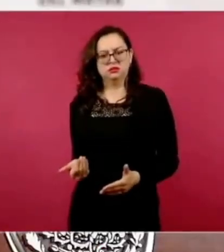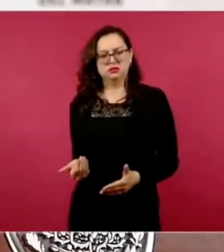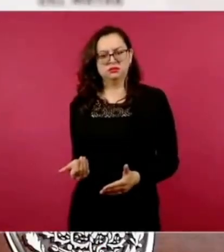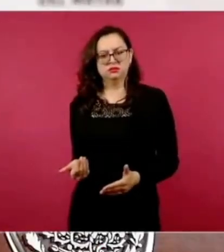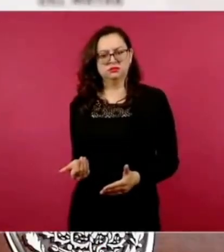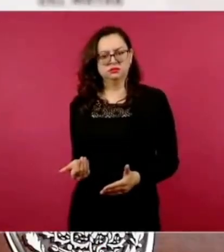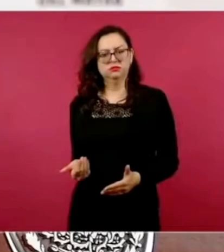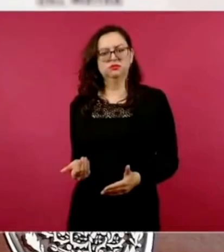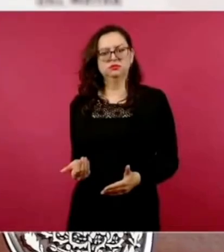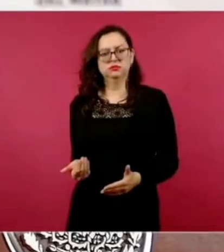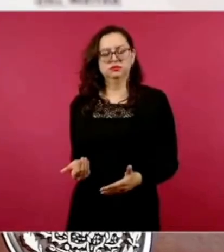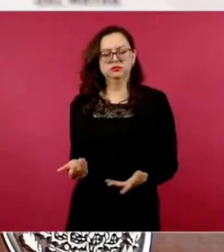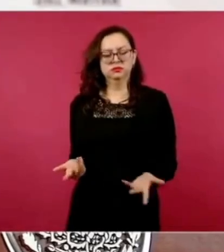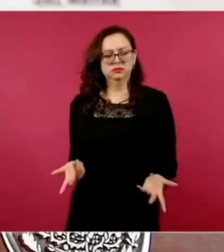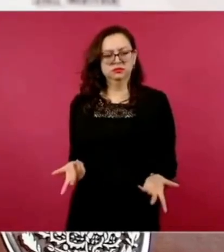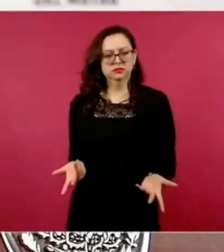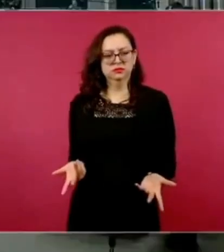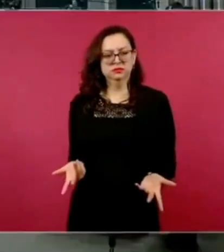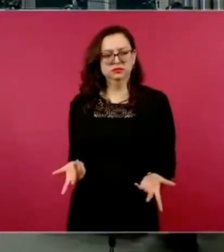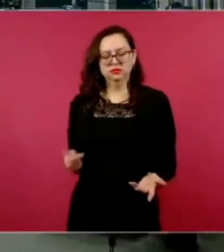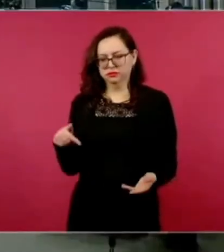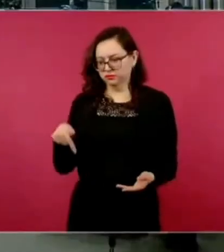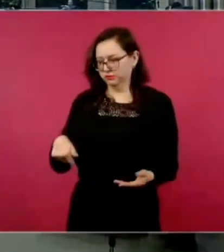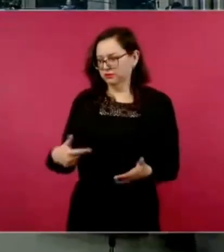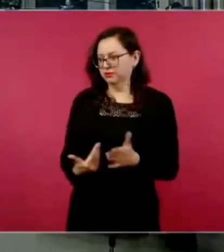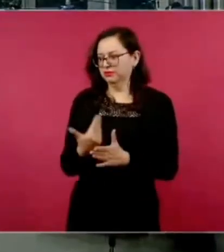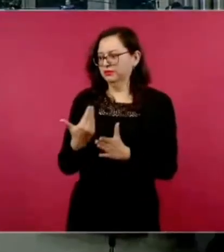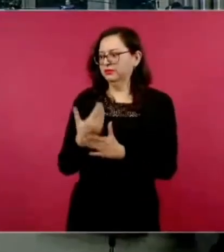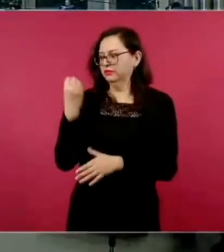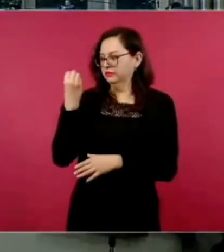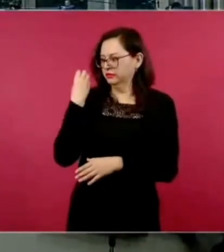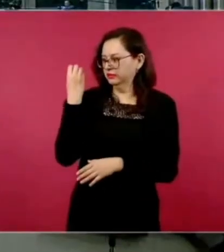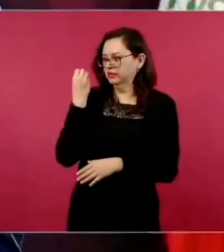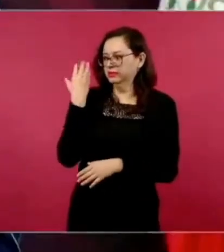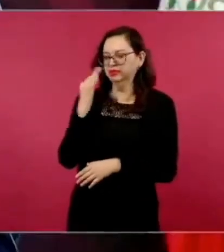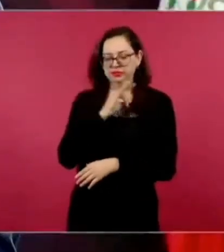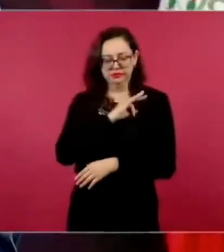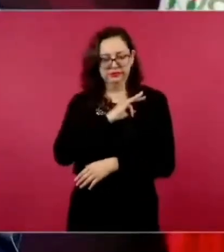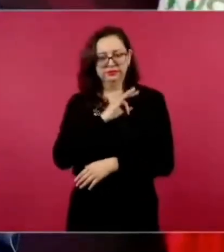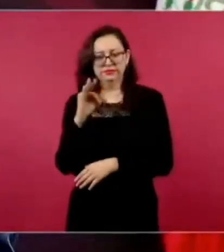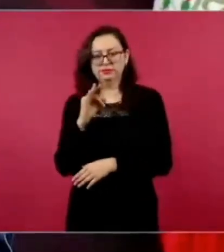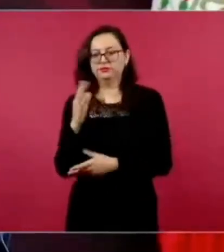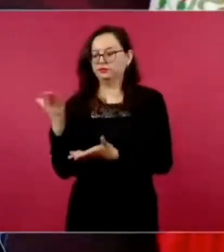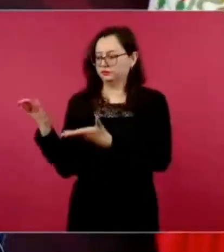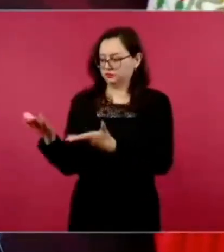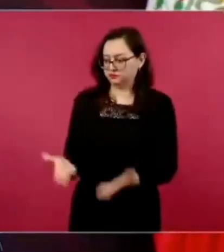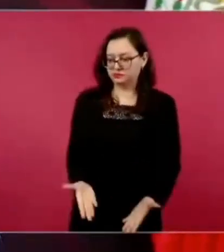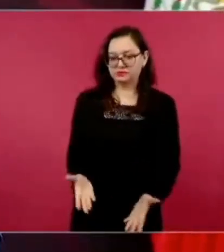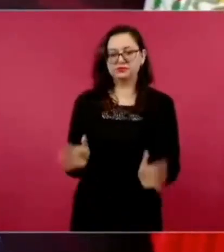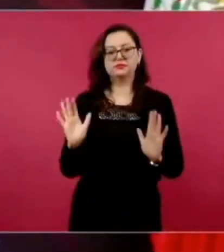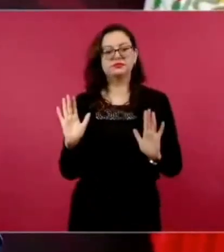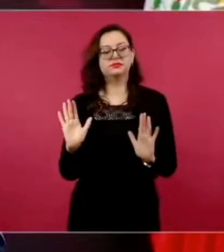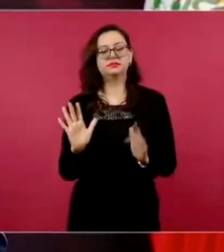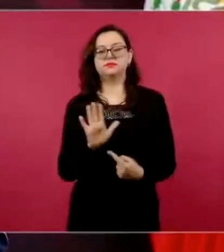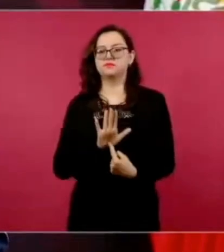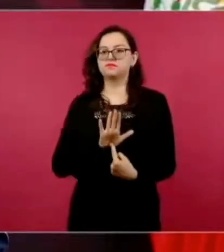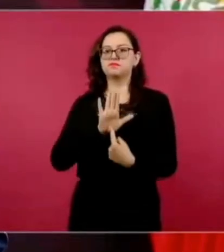hasta aquí prestamos la mañanera. Que vengan, soy